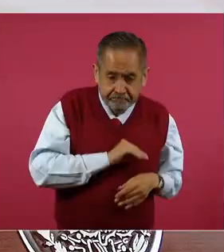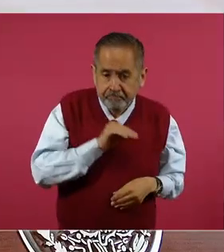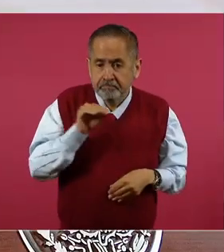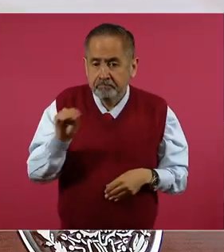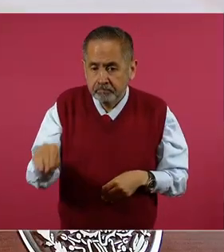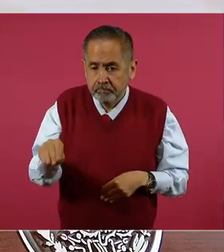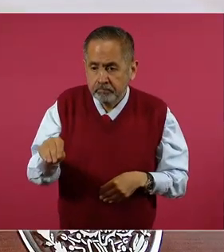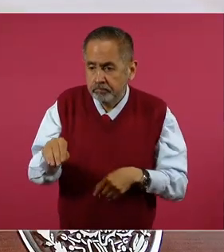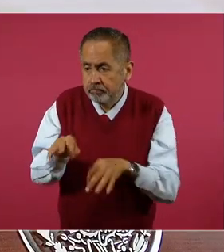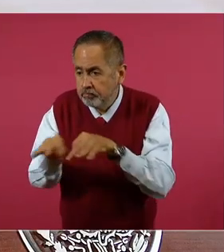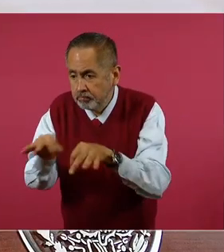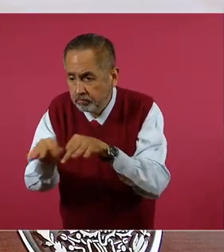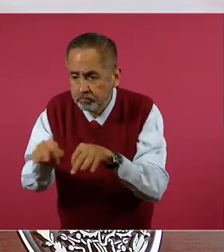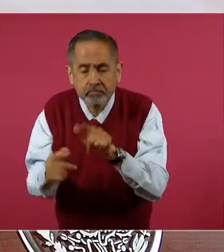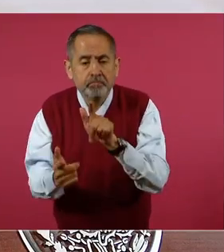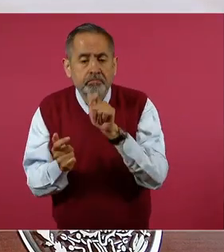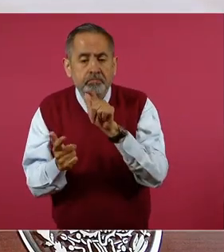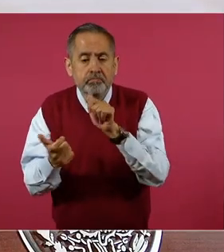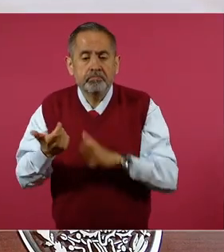no cobran, es servicio.